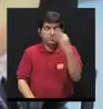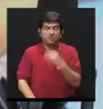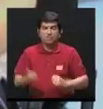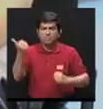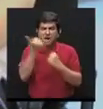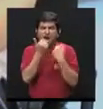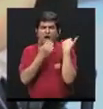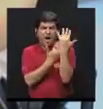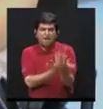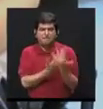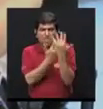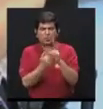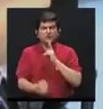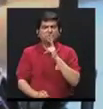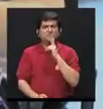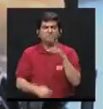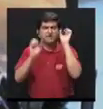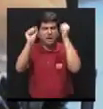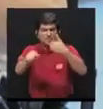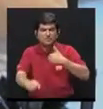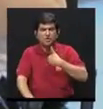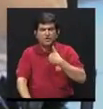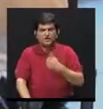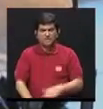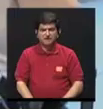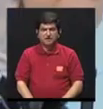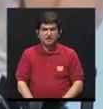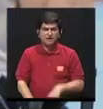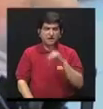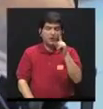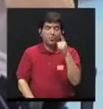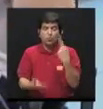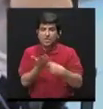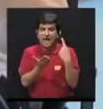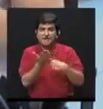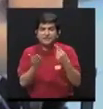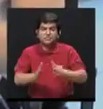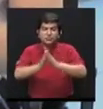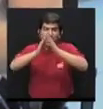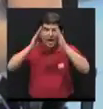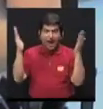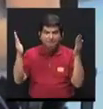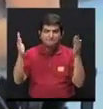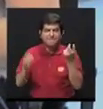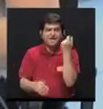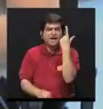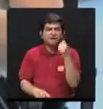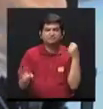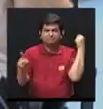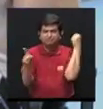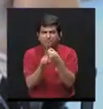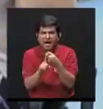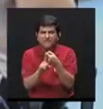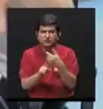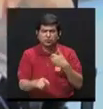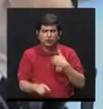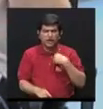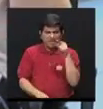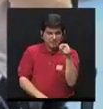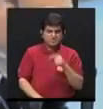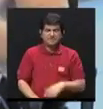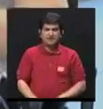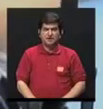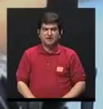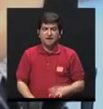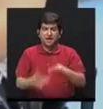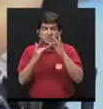para que realmente pueda haber una discusión amplia de entender los impactos que tiene esto sobre